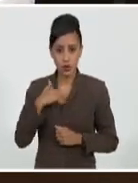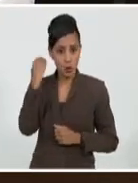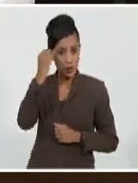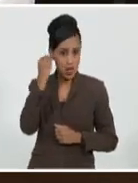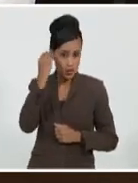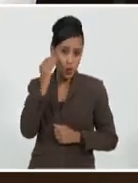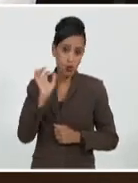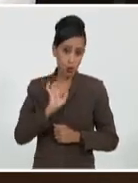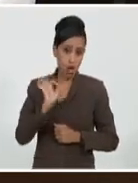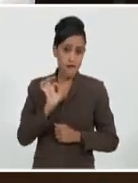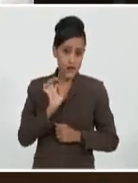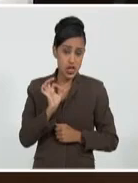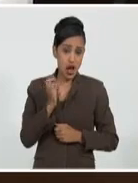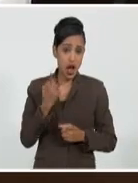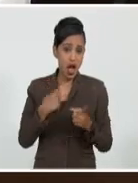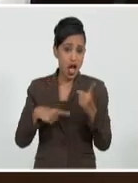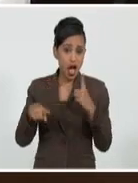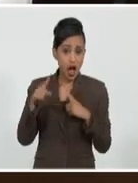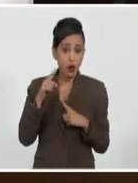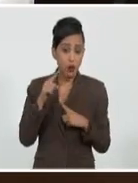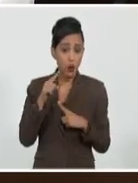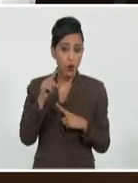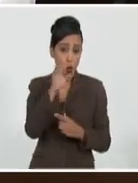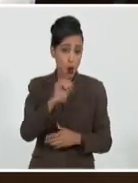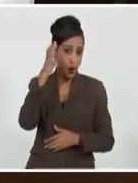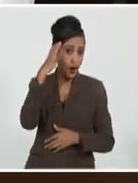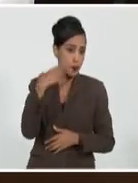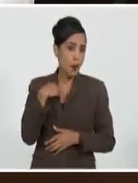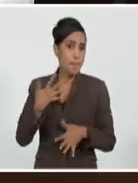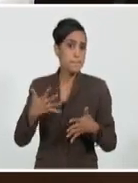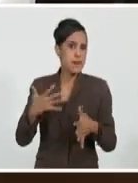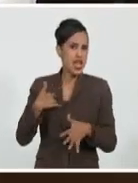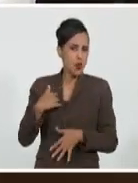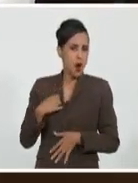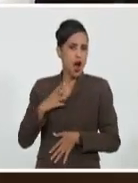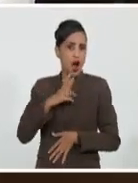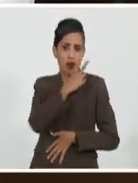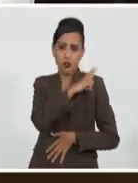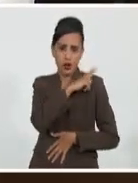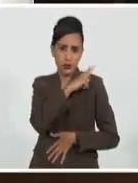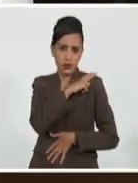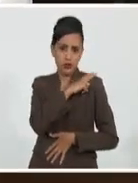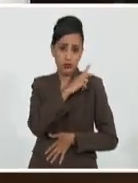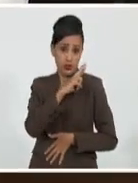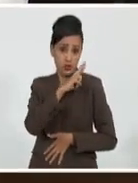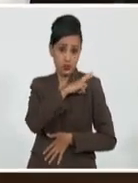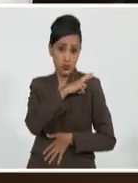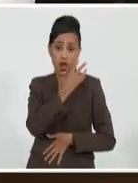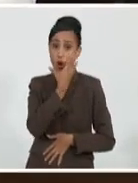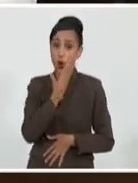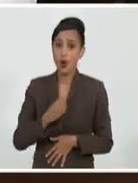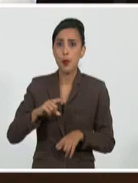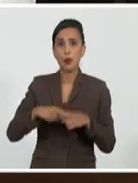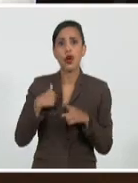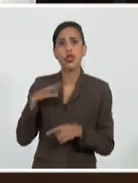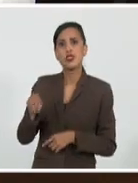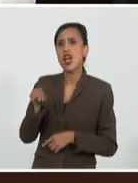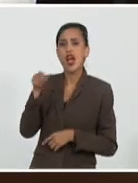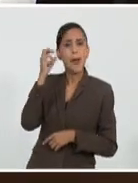administraciones que temen darle responsabilidades a los jóvenes porque se basan en que no poseen la